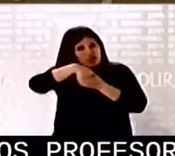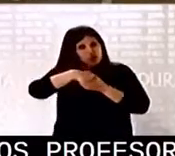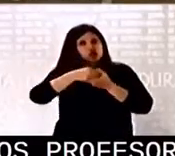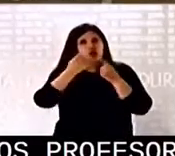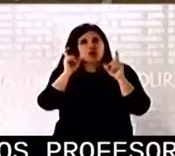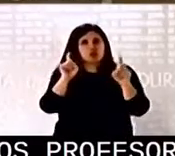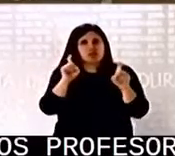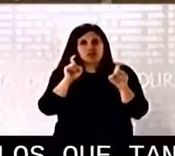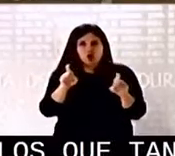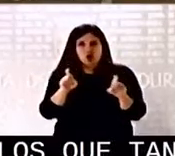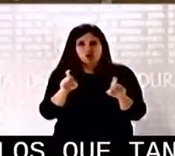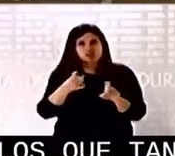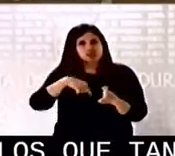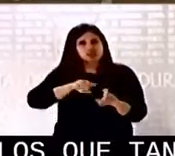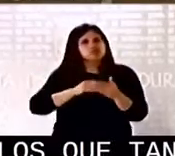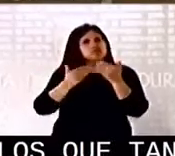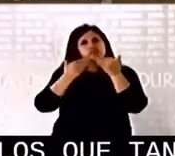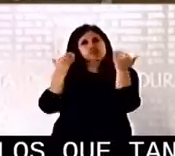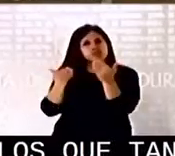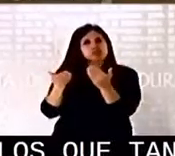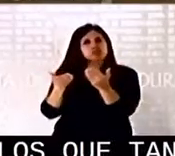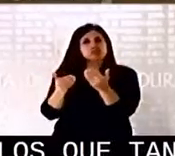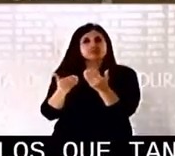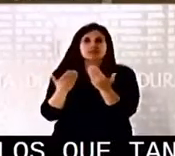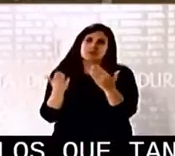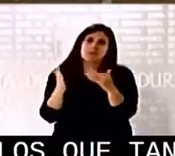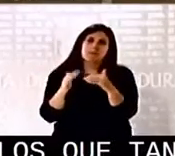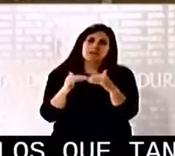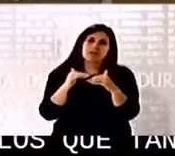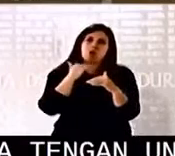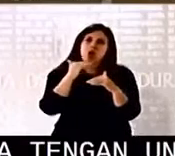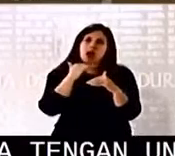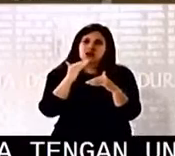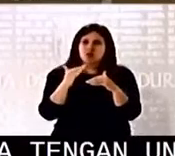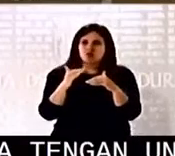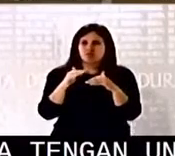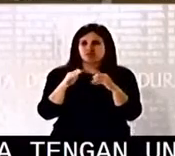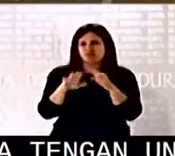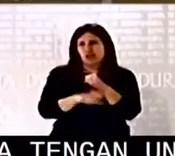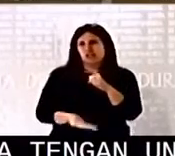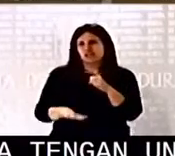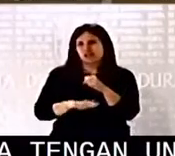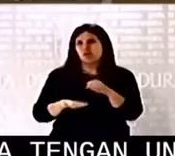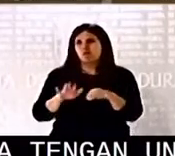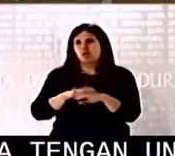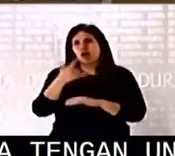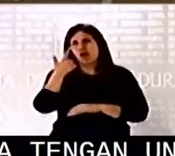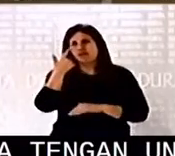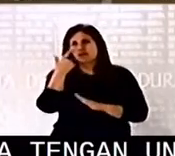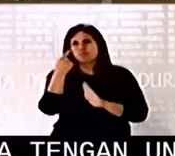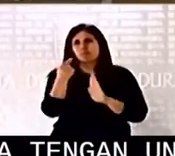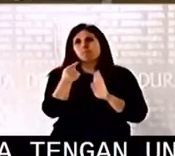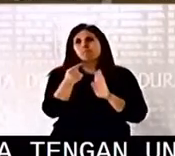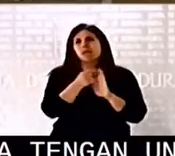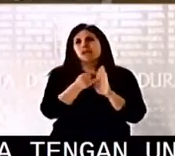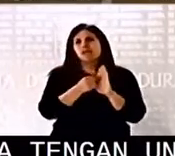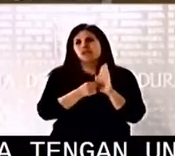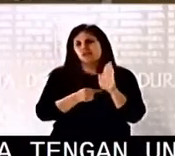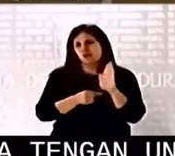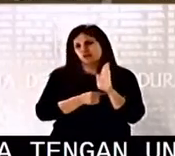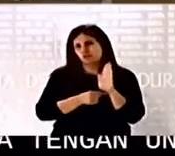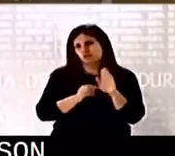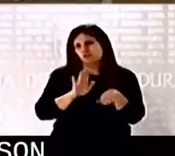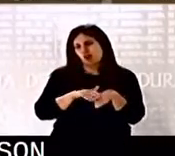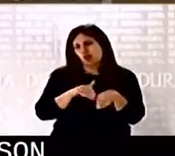los que tanto le tenemos que agradecer, que al menos ya tengan una foto de las medidas que son necesarias